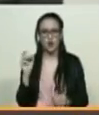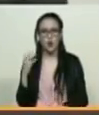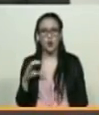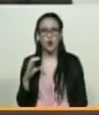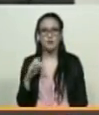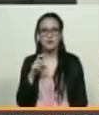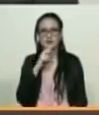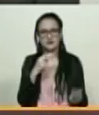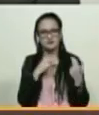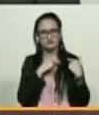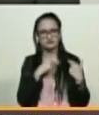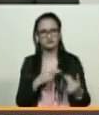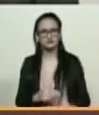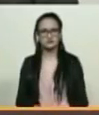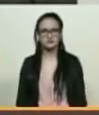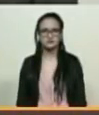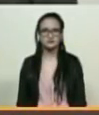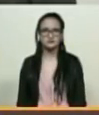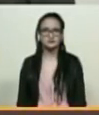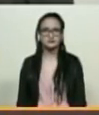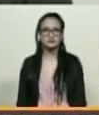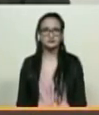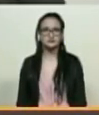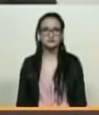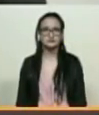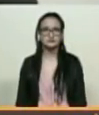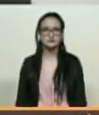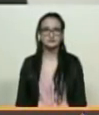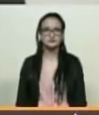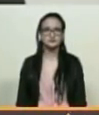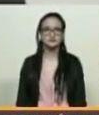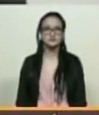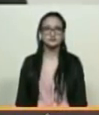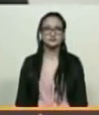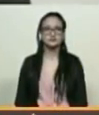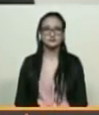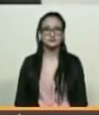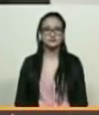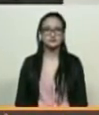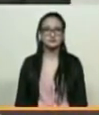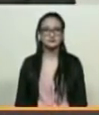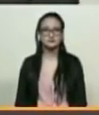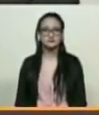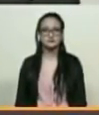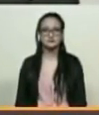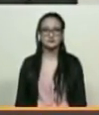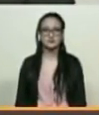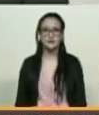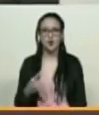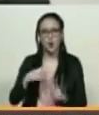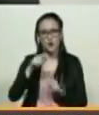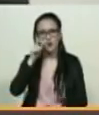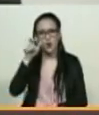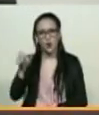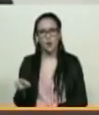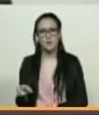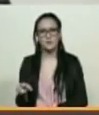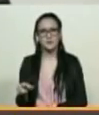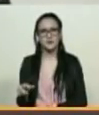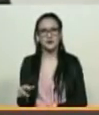la tarea? Se las está haciendo, intentando hacérsela, Mr. Robinson.